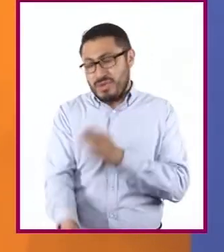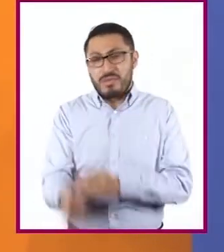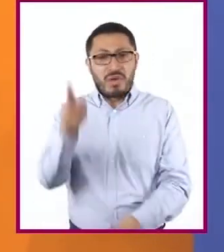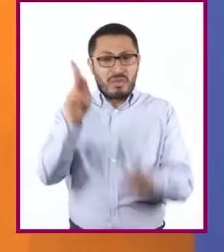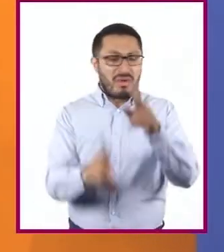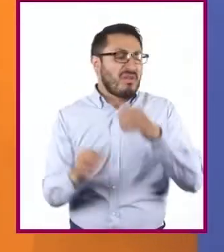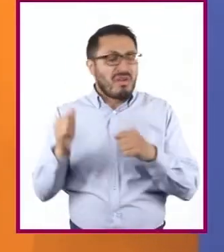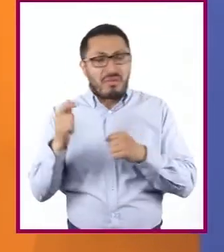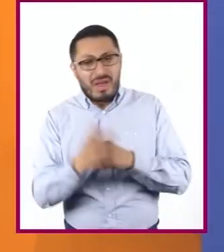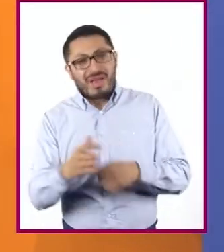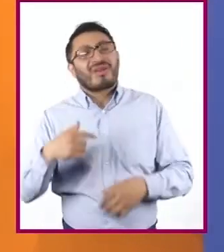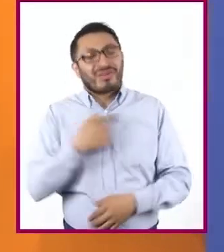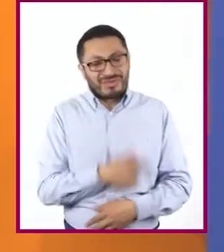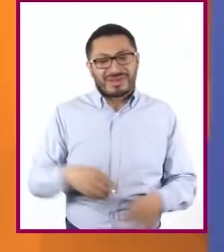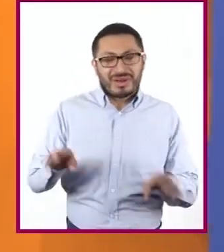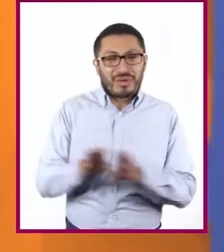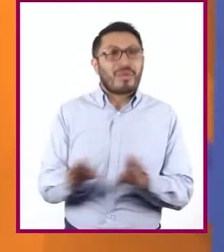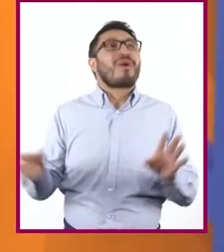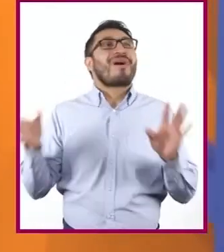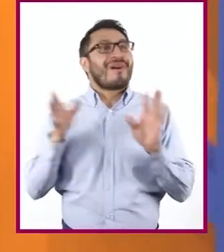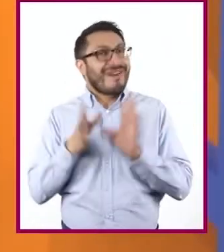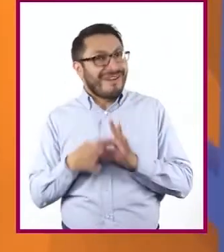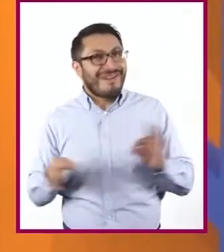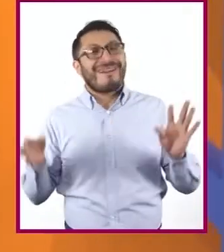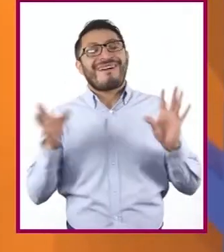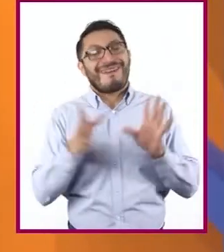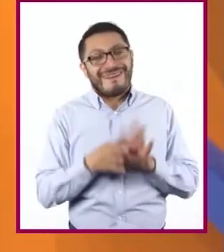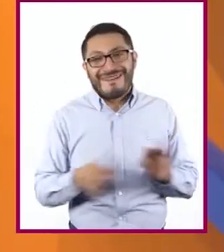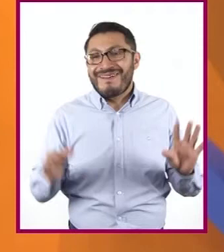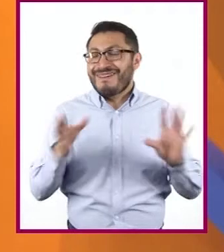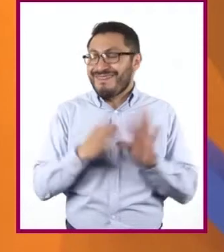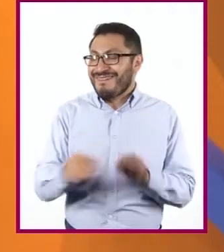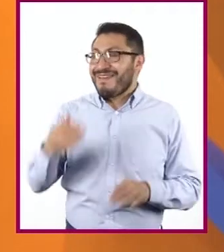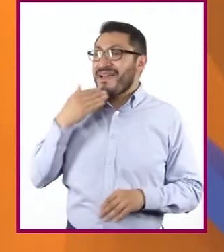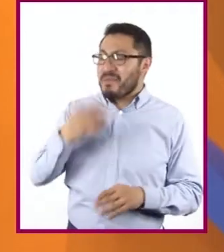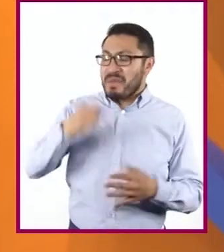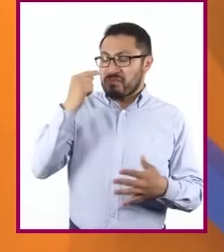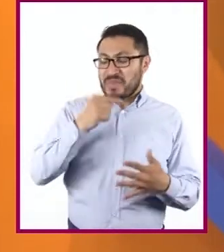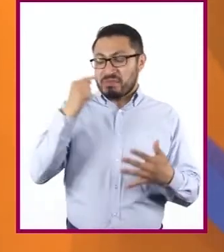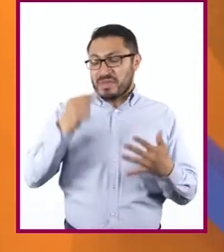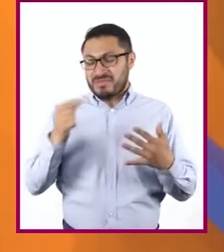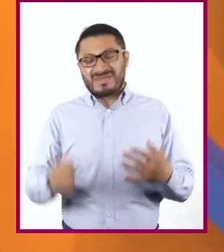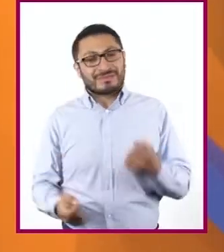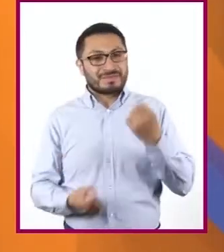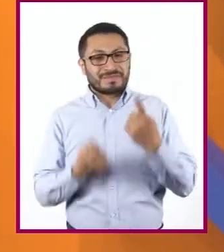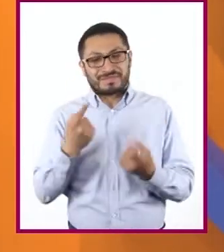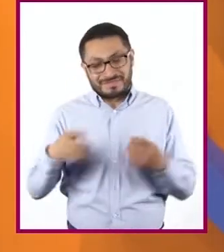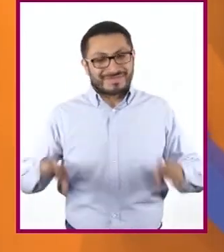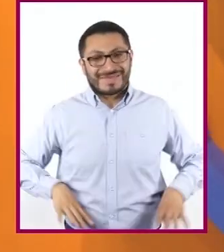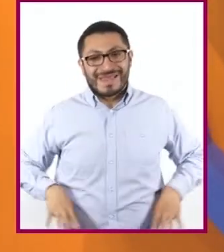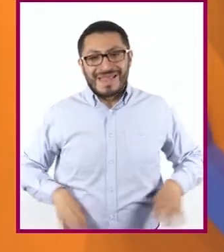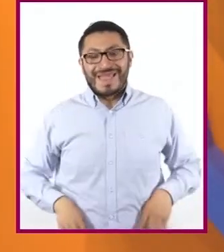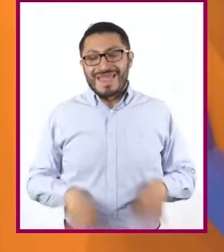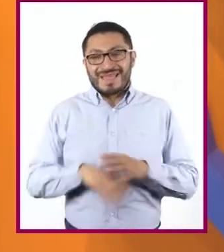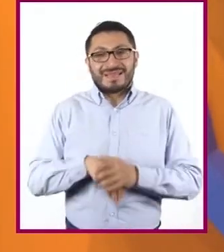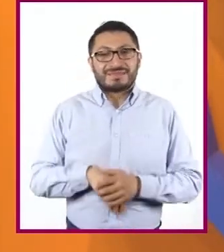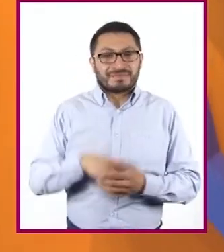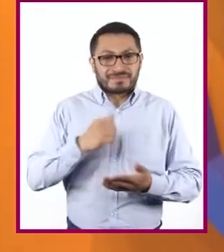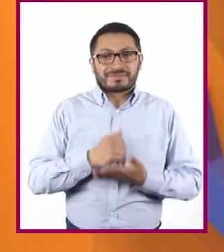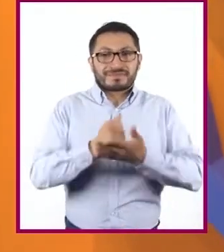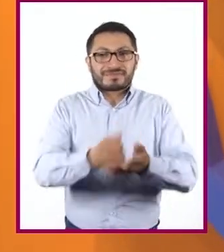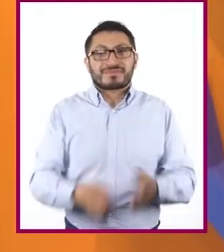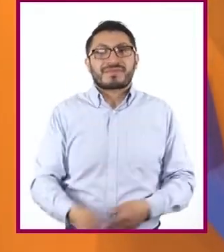gusta escuchar los detalles de cómo sucedieron las cosas? Conocer ciertos datos nos permite establecer canales